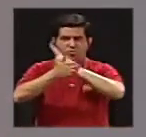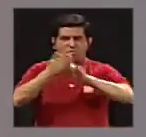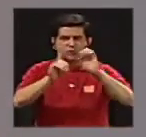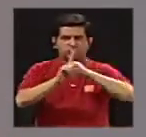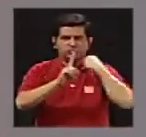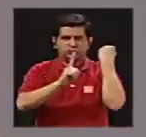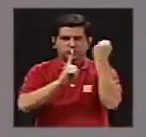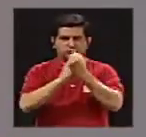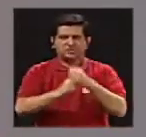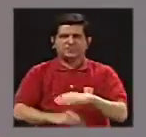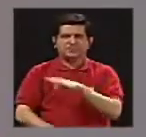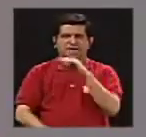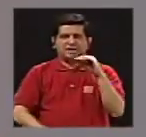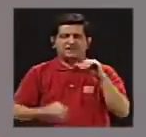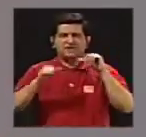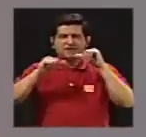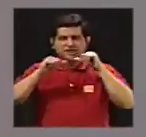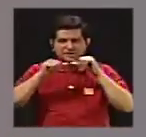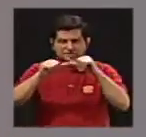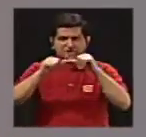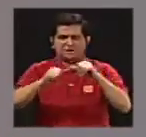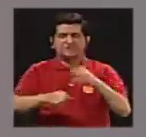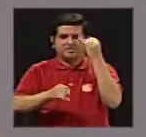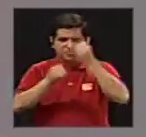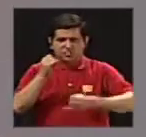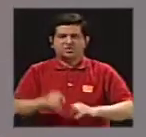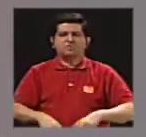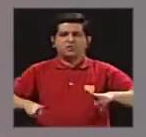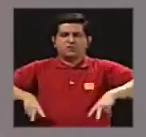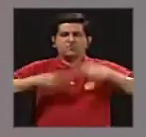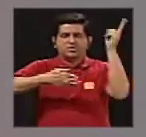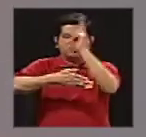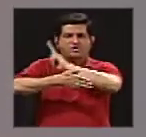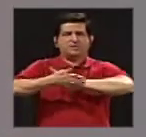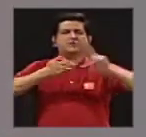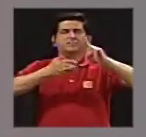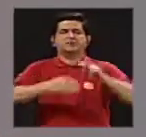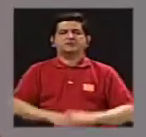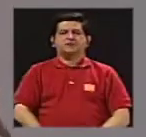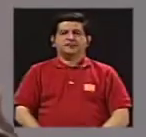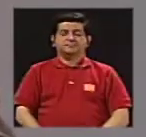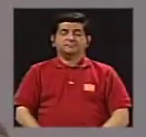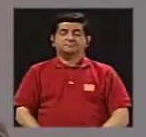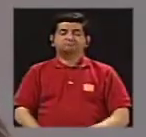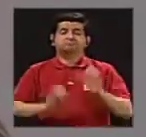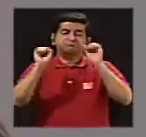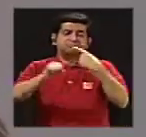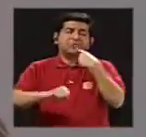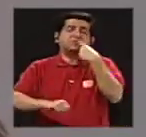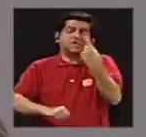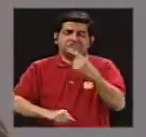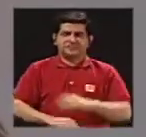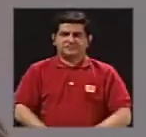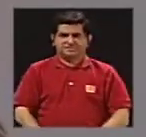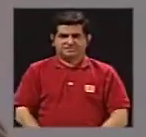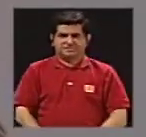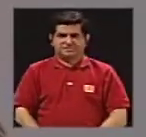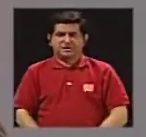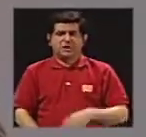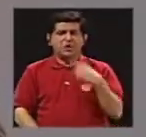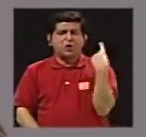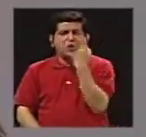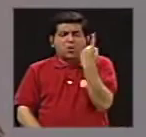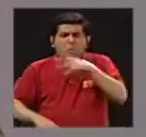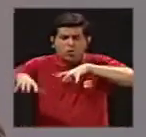sociedad y el el último vida universitaria de ahí que digamos podemos decir que el